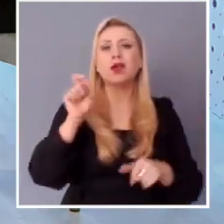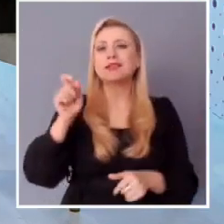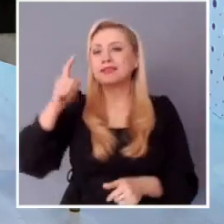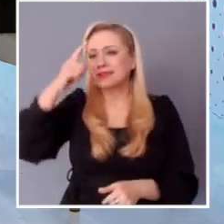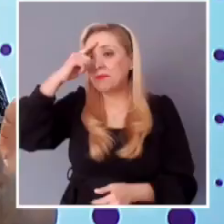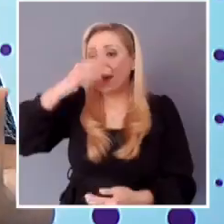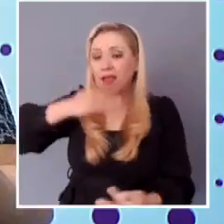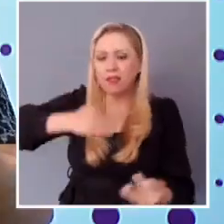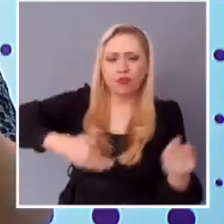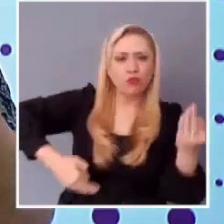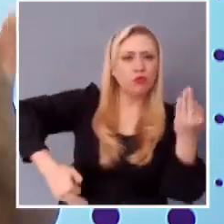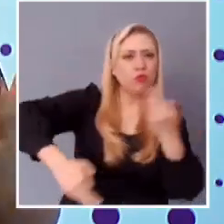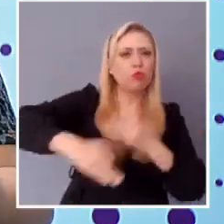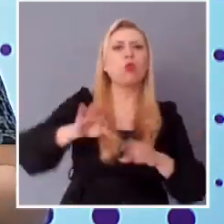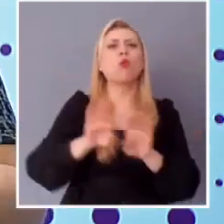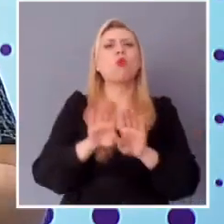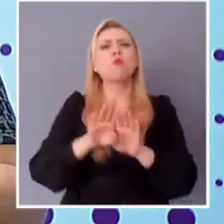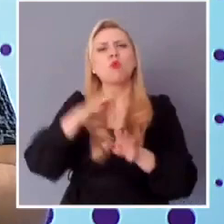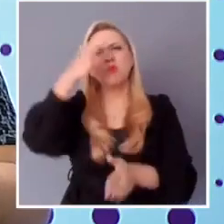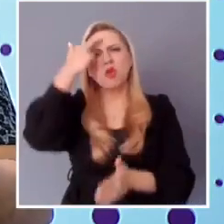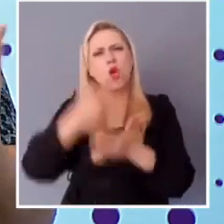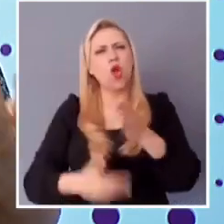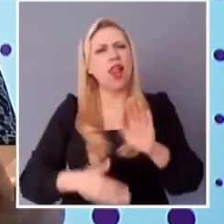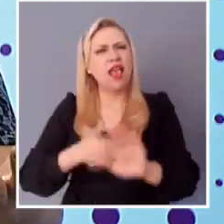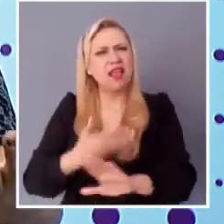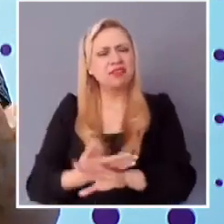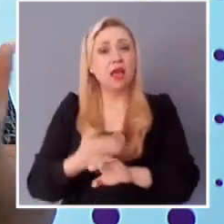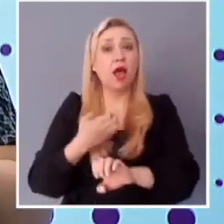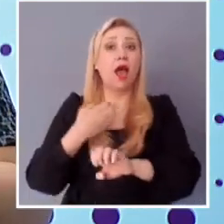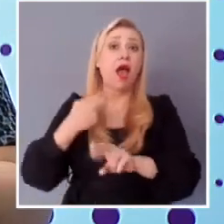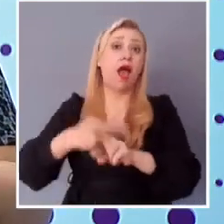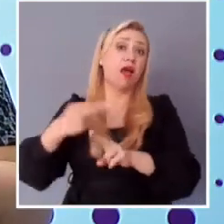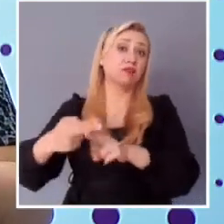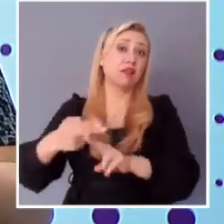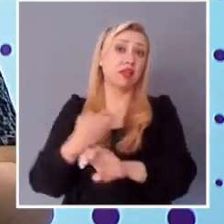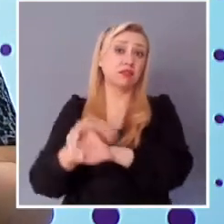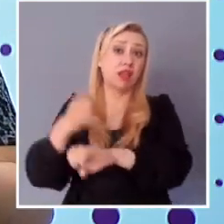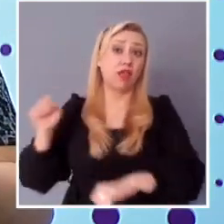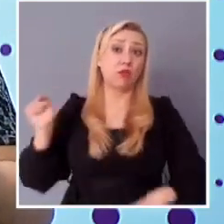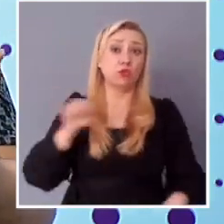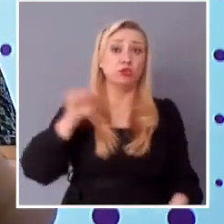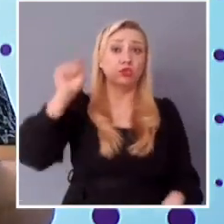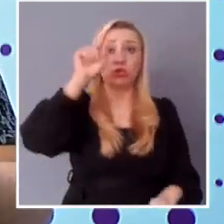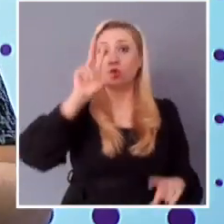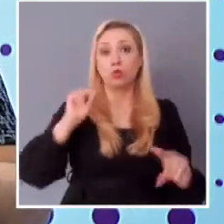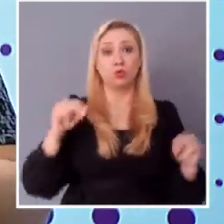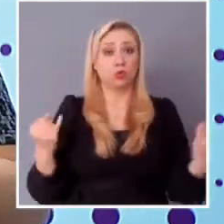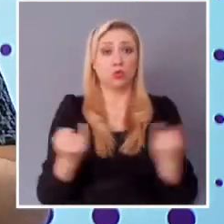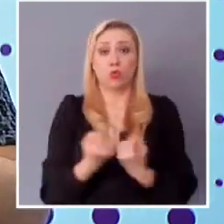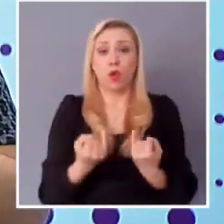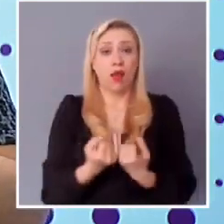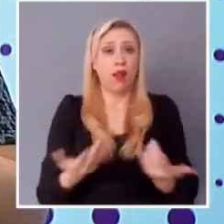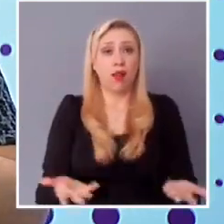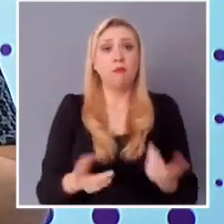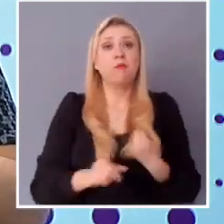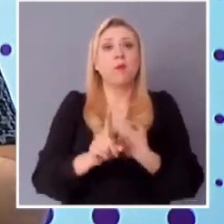aborda la violencia en los distintos estados? Todo esto afecta con nuestra salud mental.